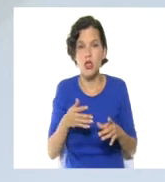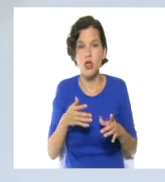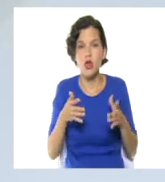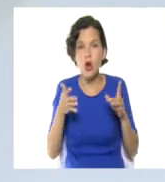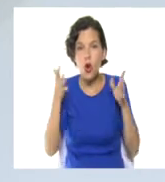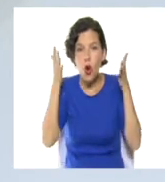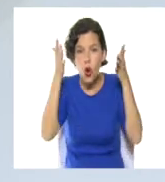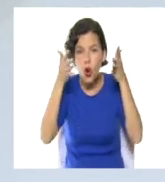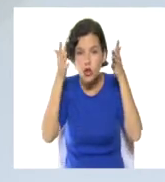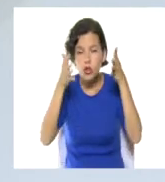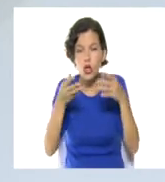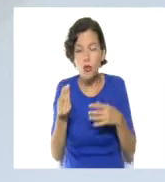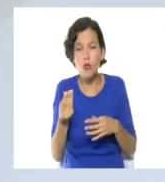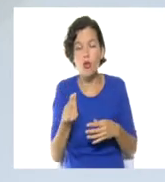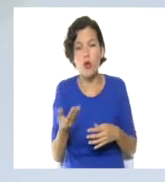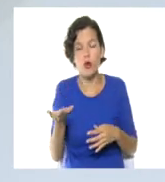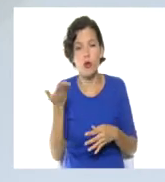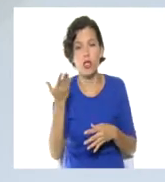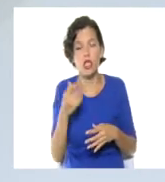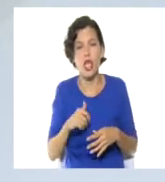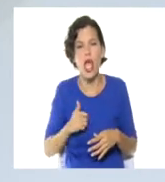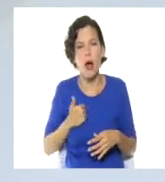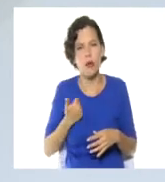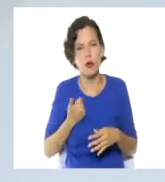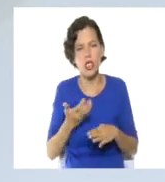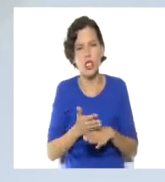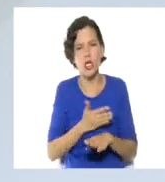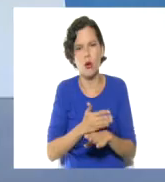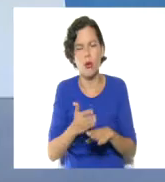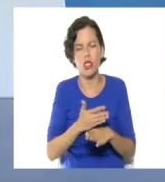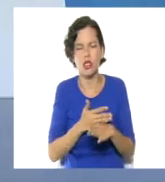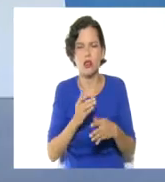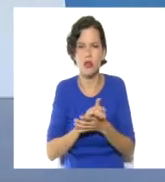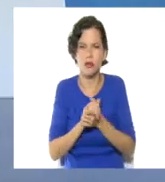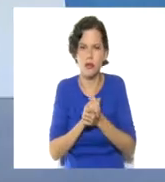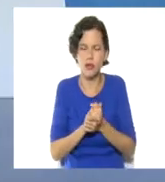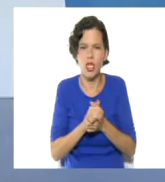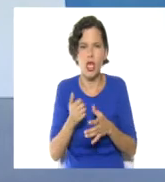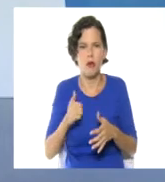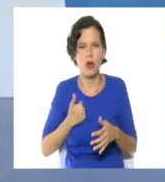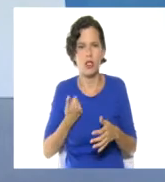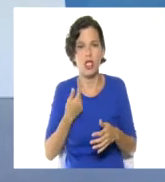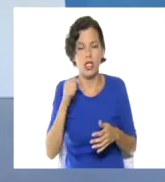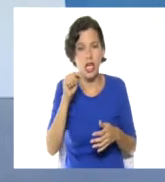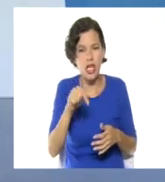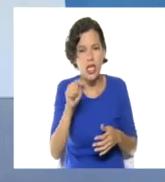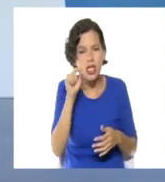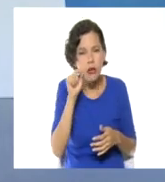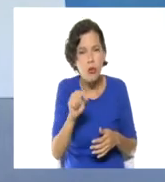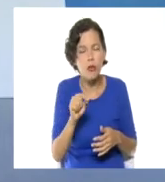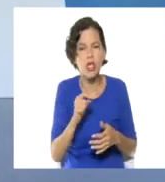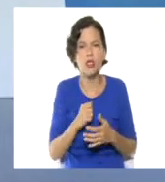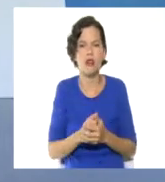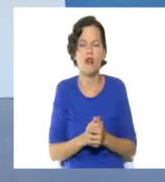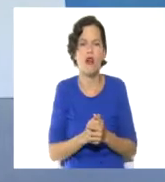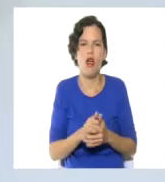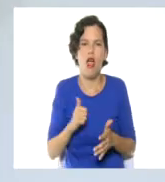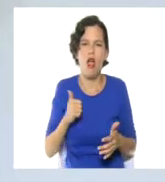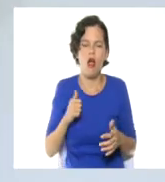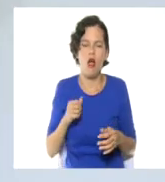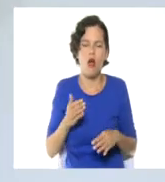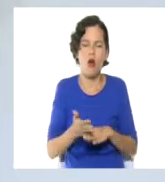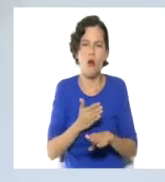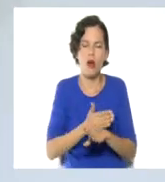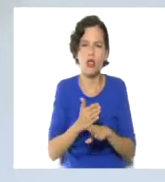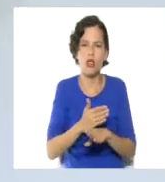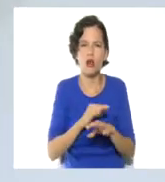importante, aprovechar ese compartir con nuestras amistades, aprovechar que están aquí en este momento, aprovechar compartir con la